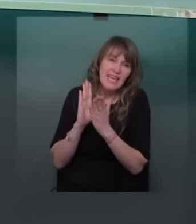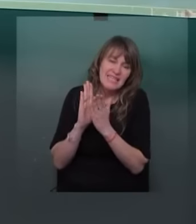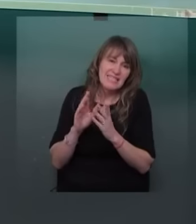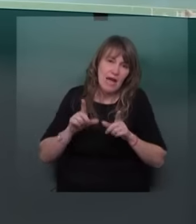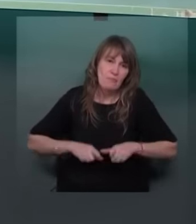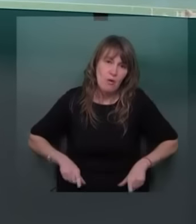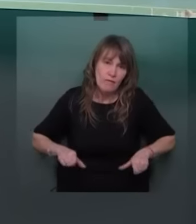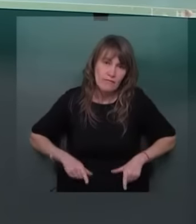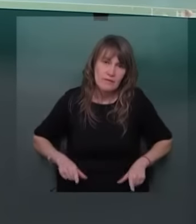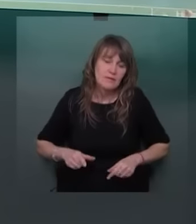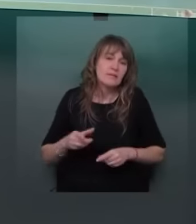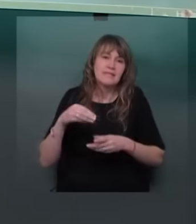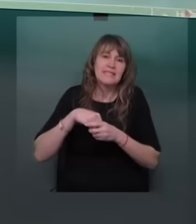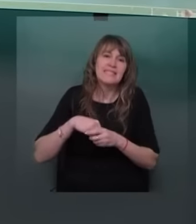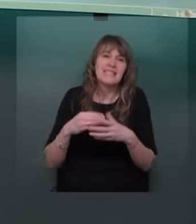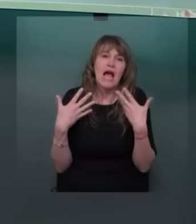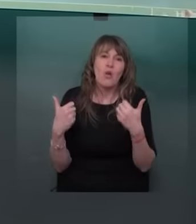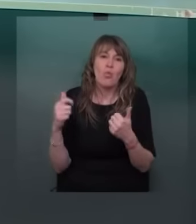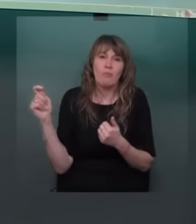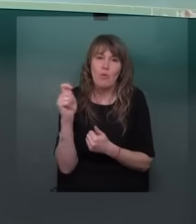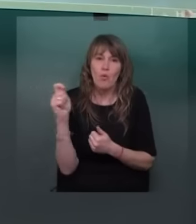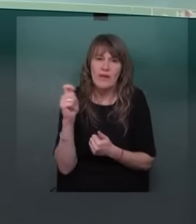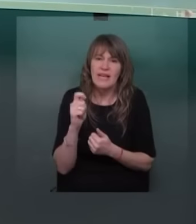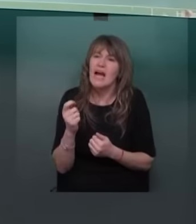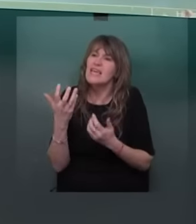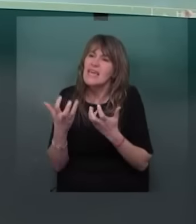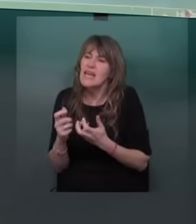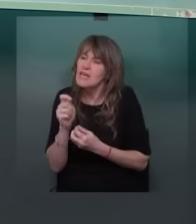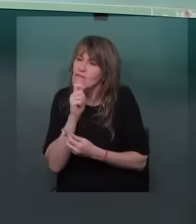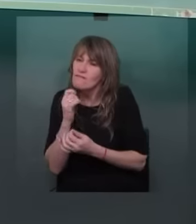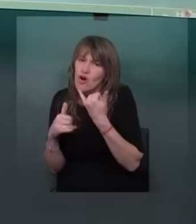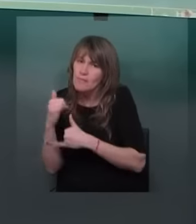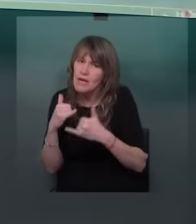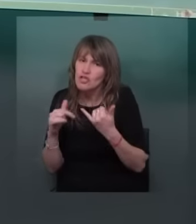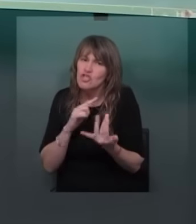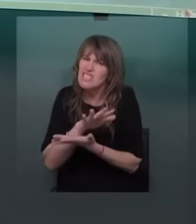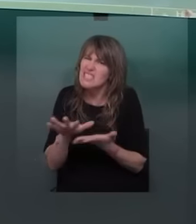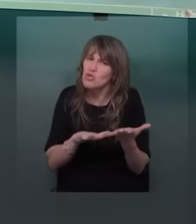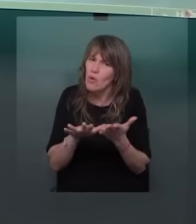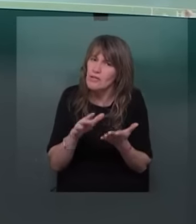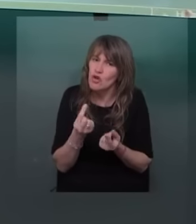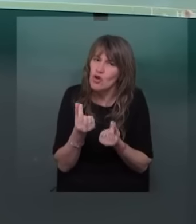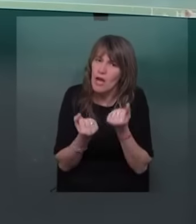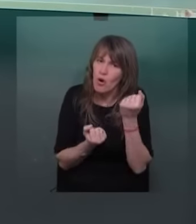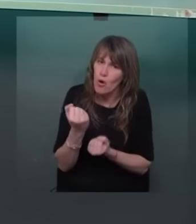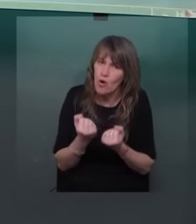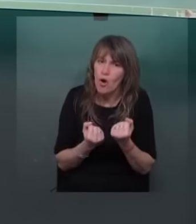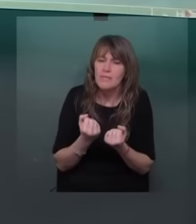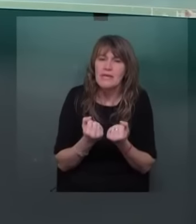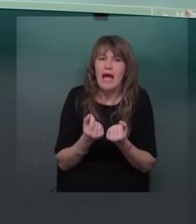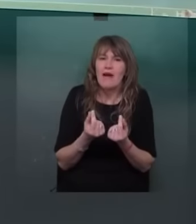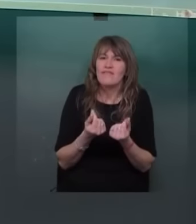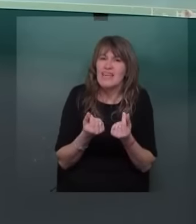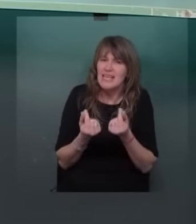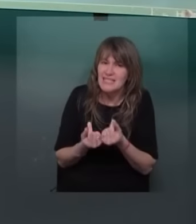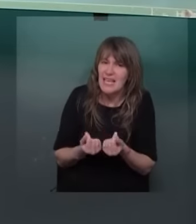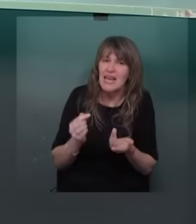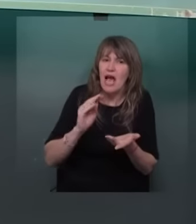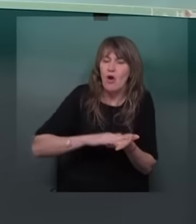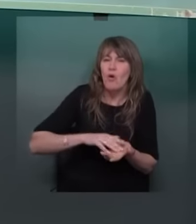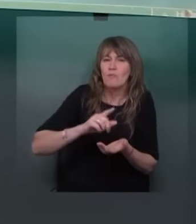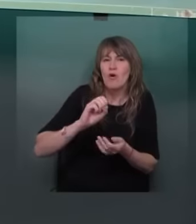Karina rando con la intención de tener información sobre la situación económico-financiera de la prestadora de salud del